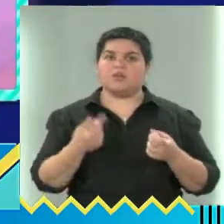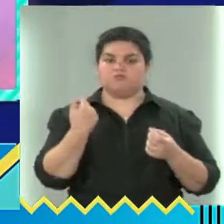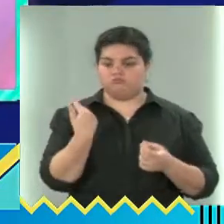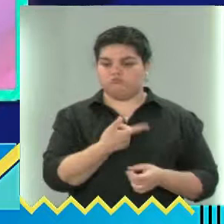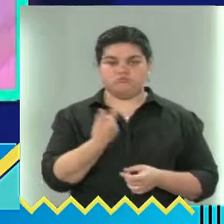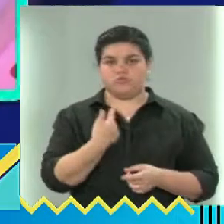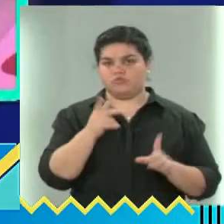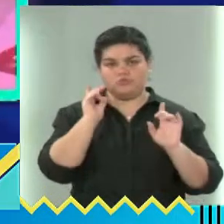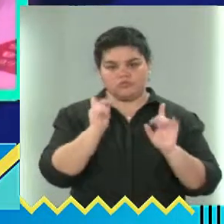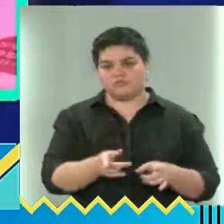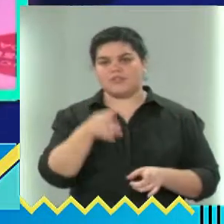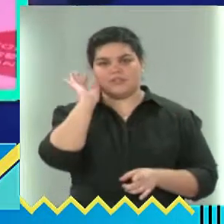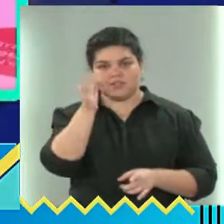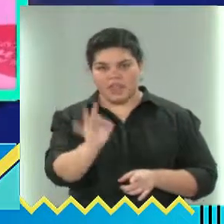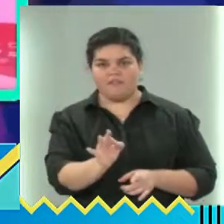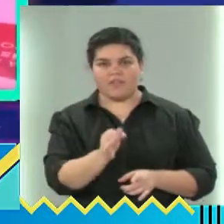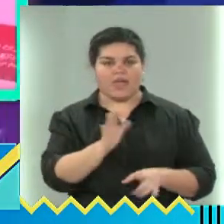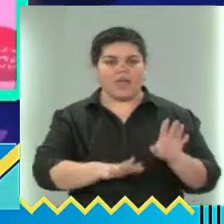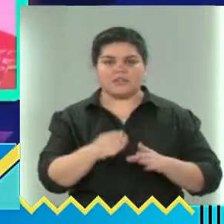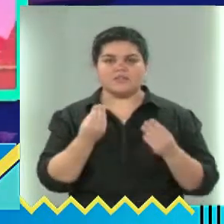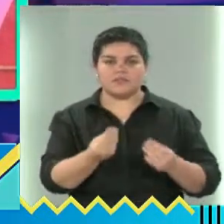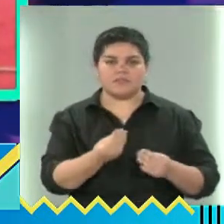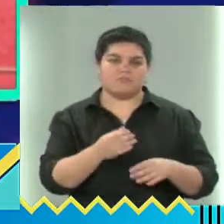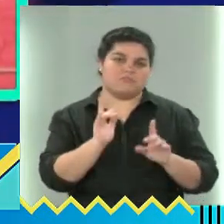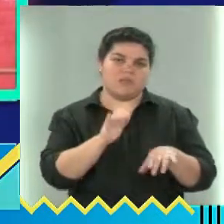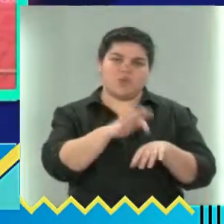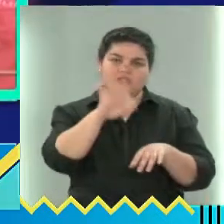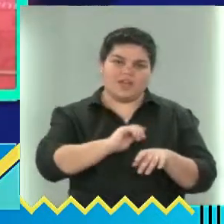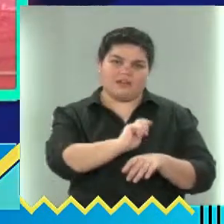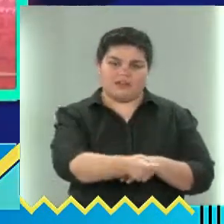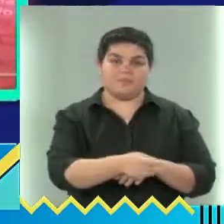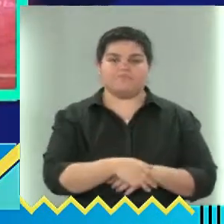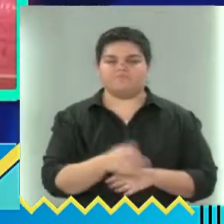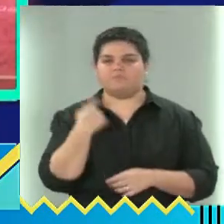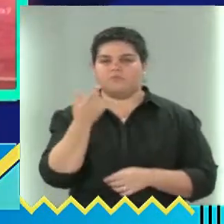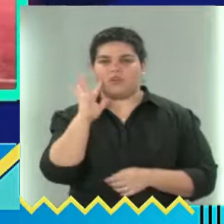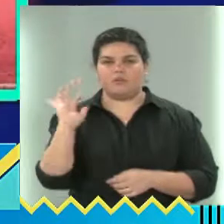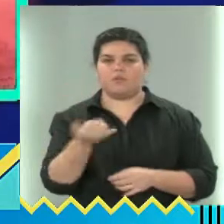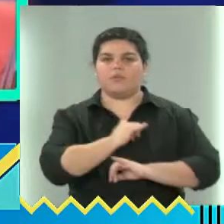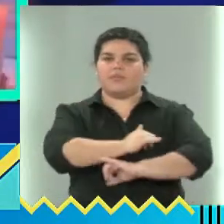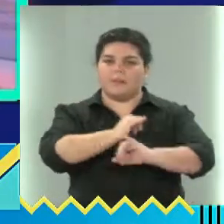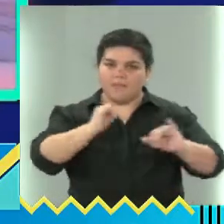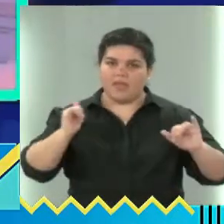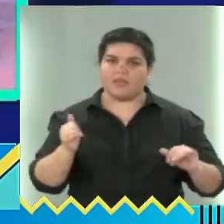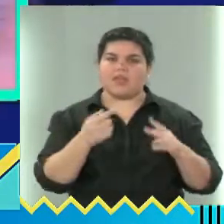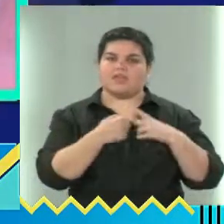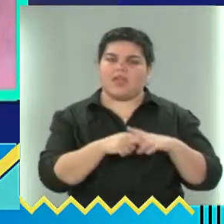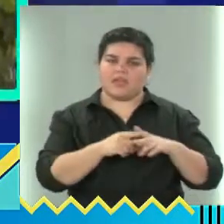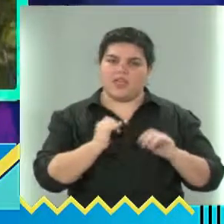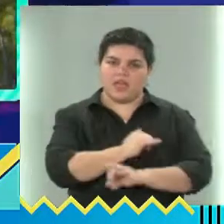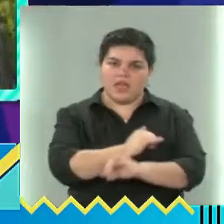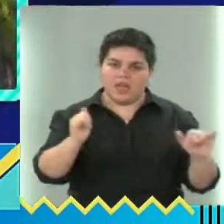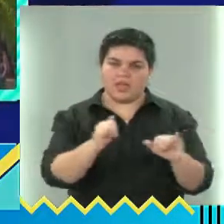que tenemos que hacer. Y también lo vemos en las campañas. Cuando hacemos los talleres o las capacitaciones vemos la